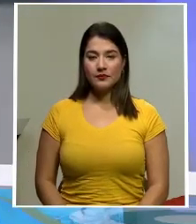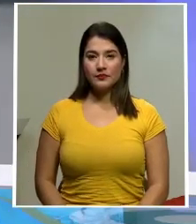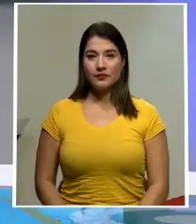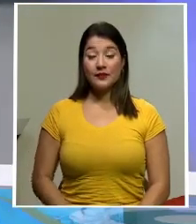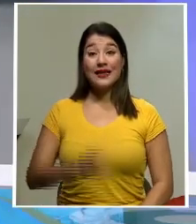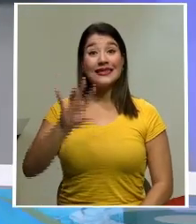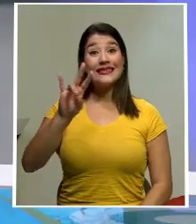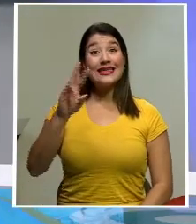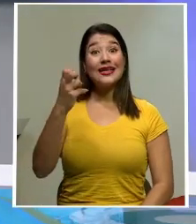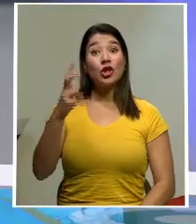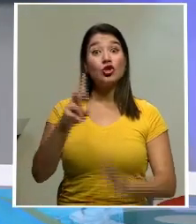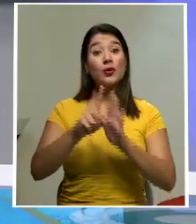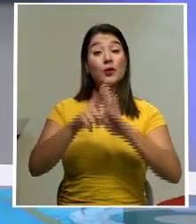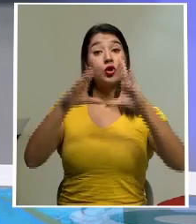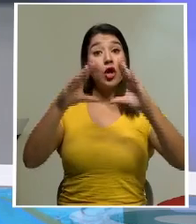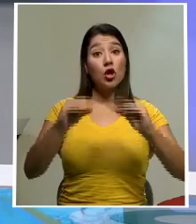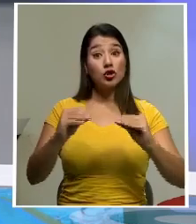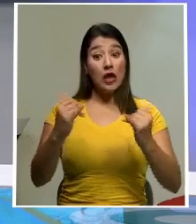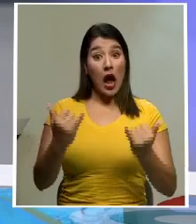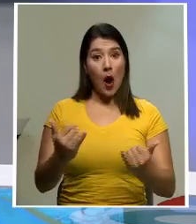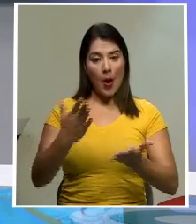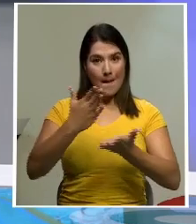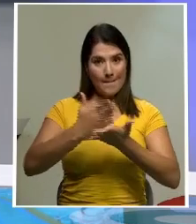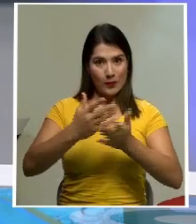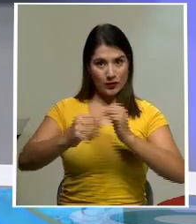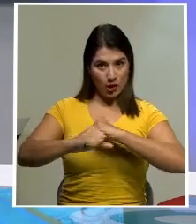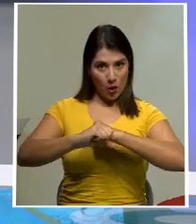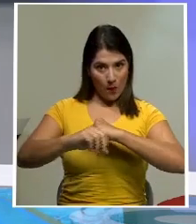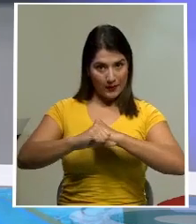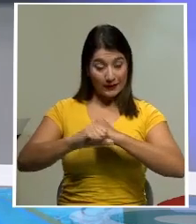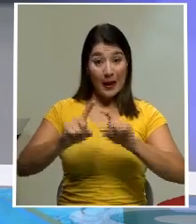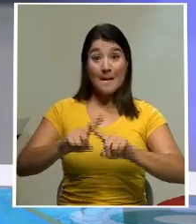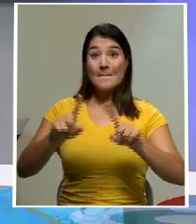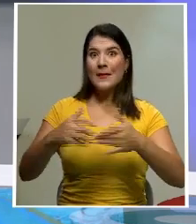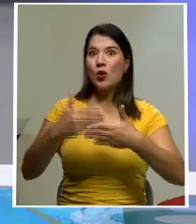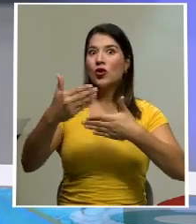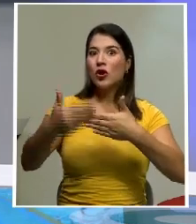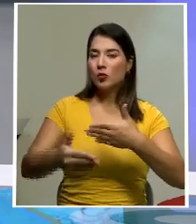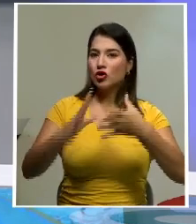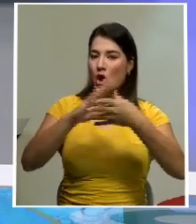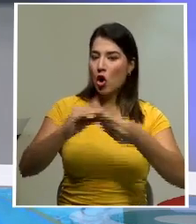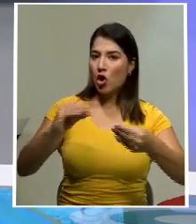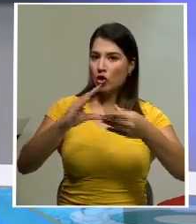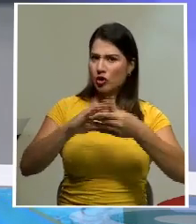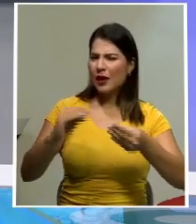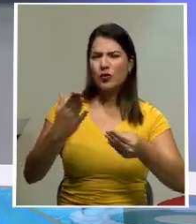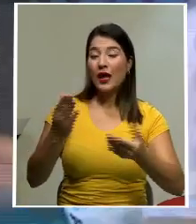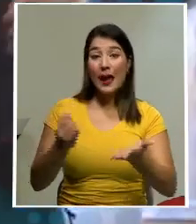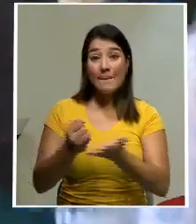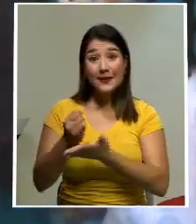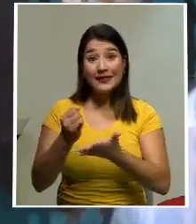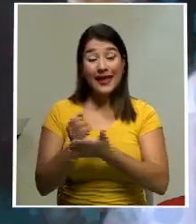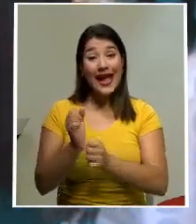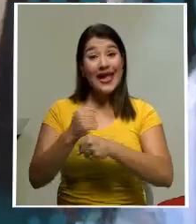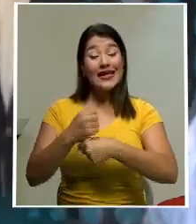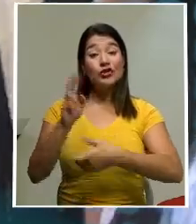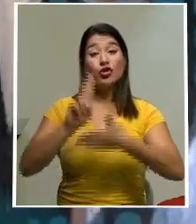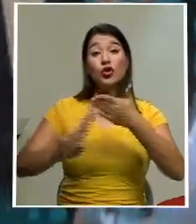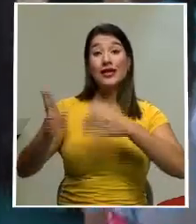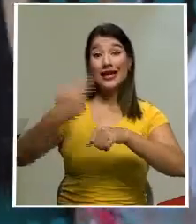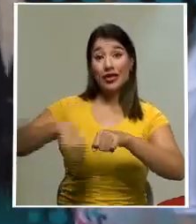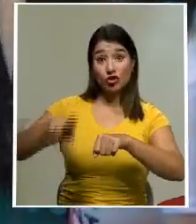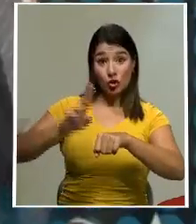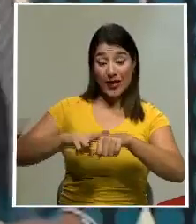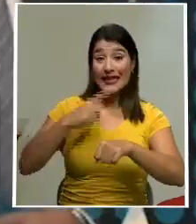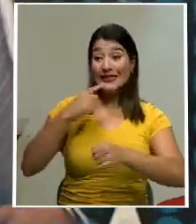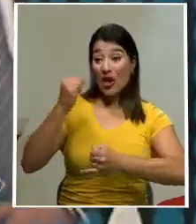7 con 12 minutos. Vamos a hacer una pausa, pero al volver le informamos que un informe de la Universidad Nacional señala que el último año de gobierno